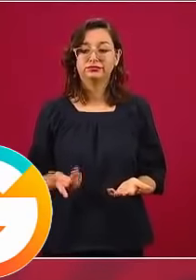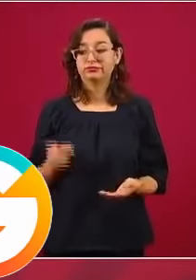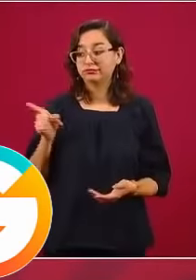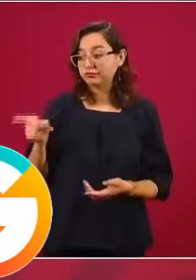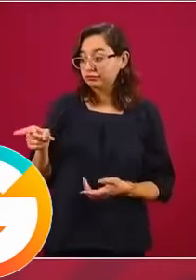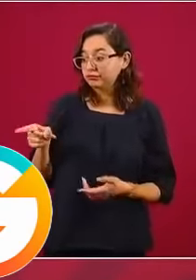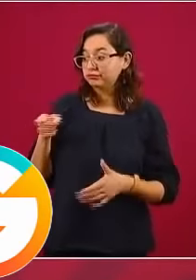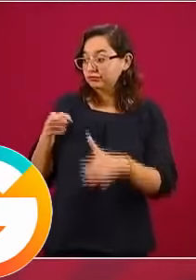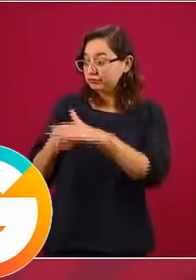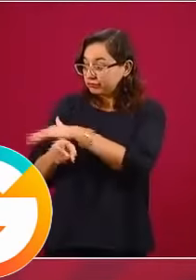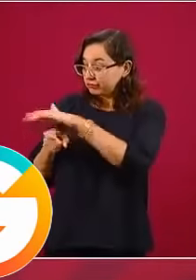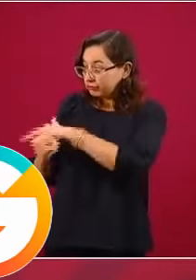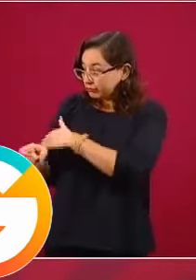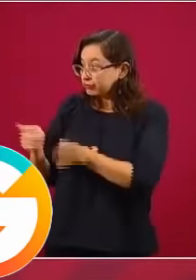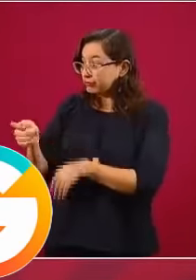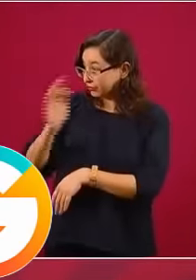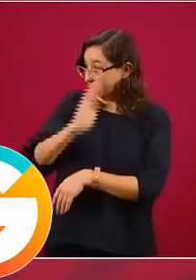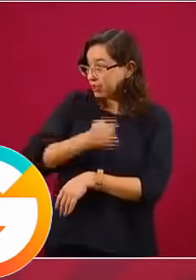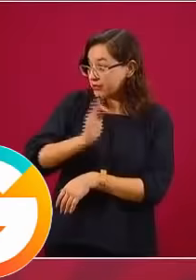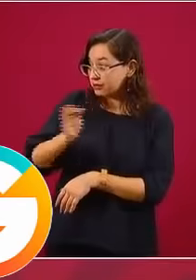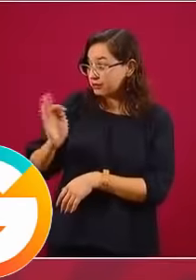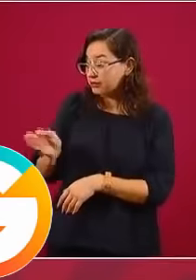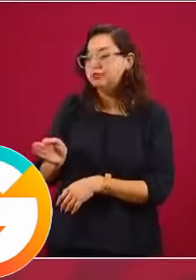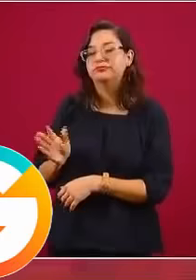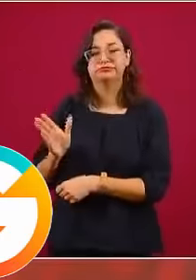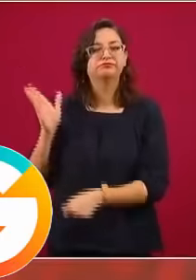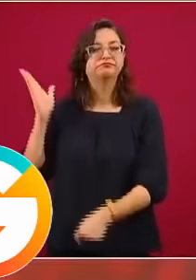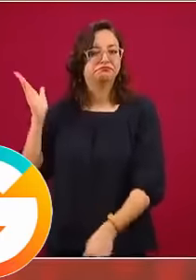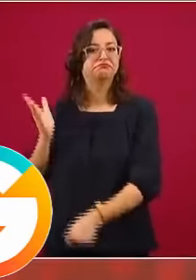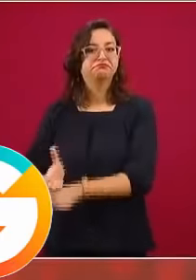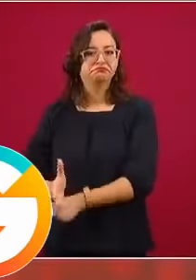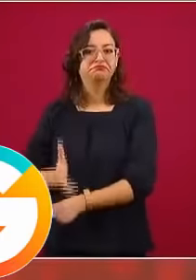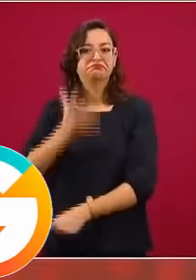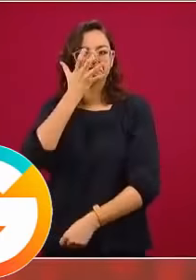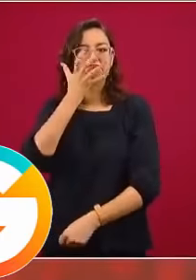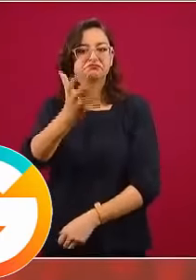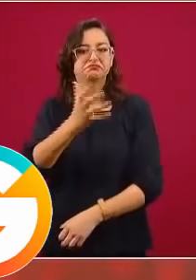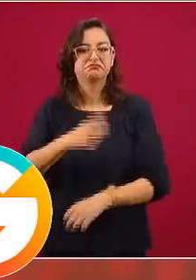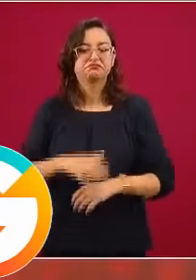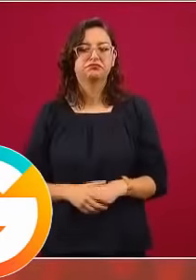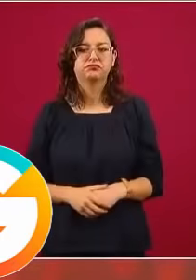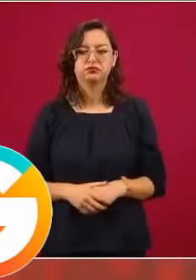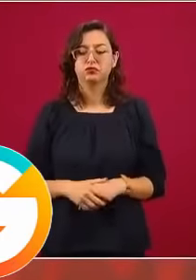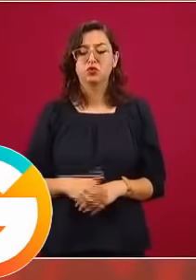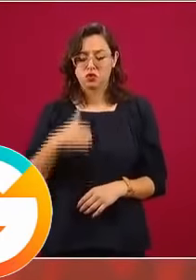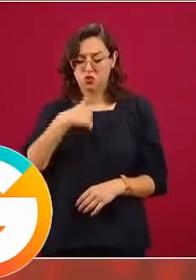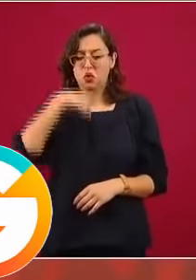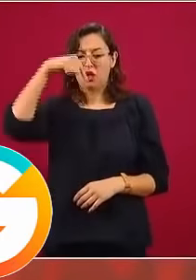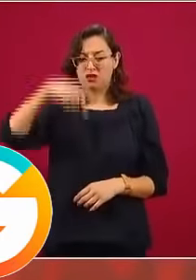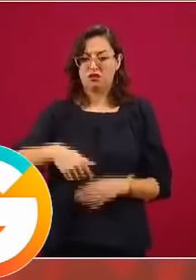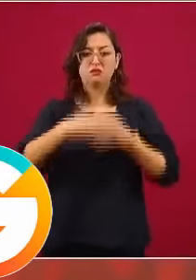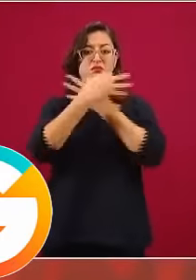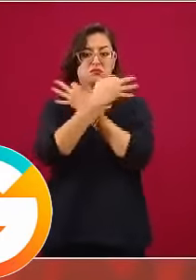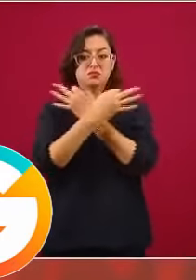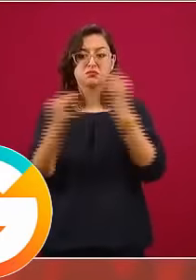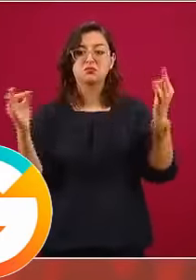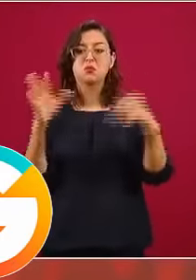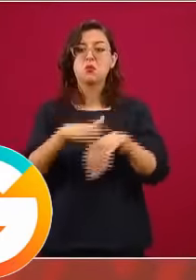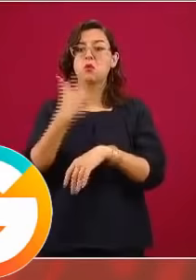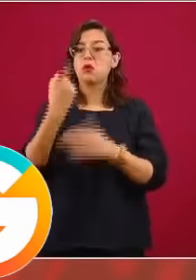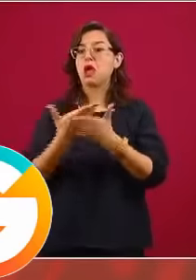castigando a los responsables. Y lo digo aquí porque estas cosas se